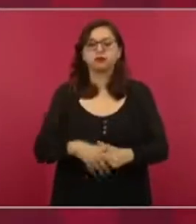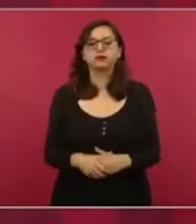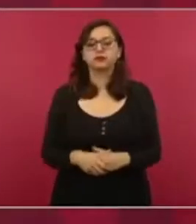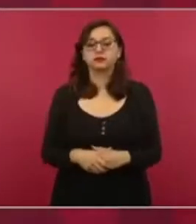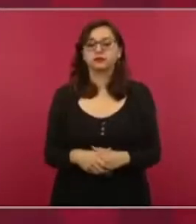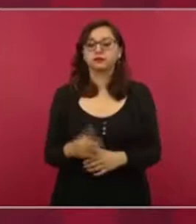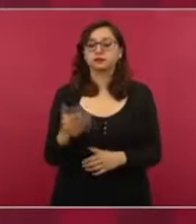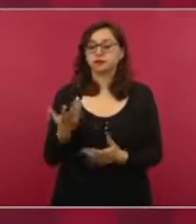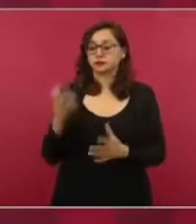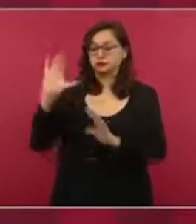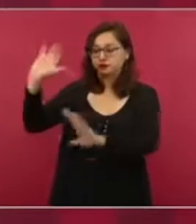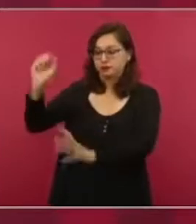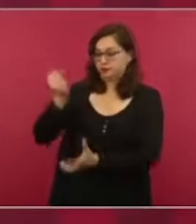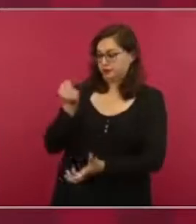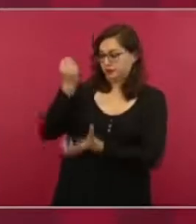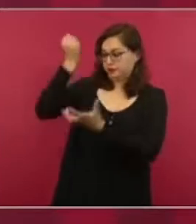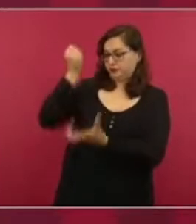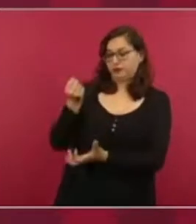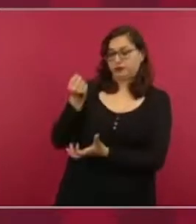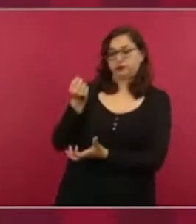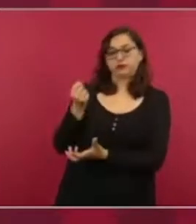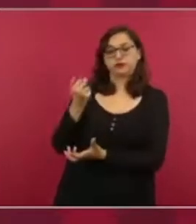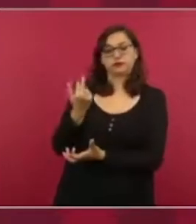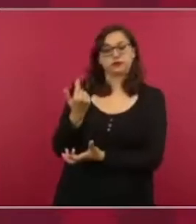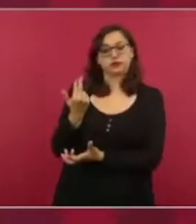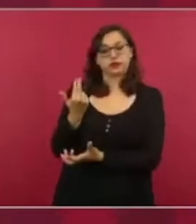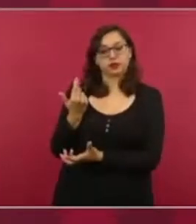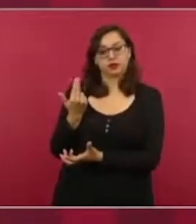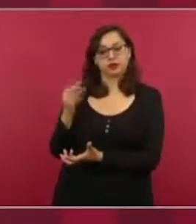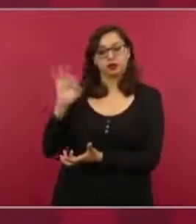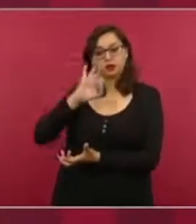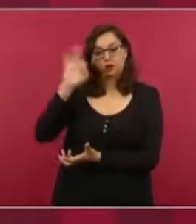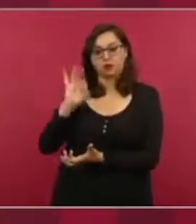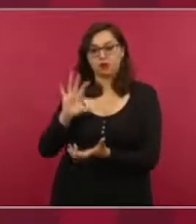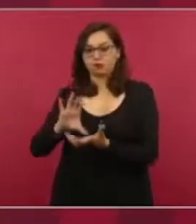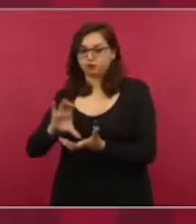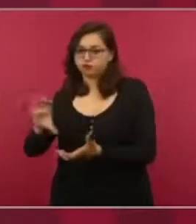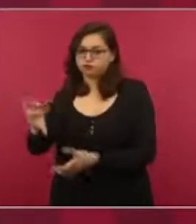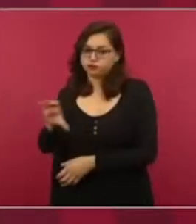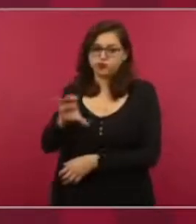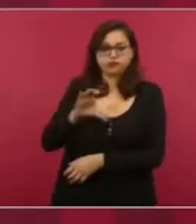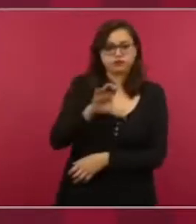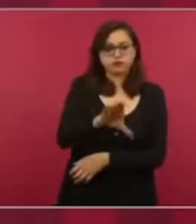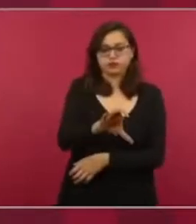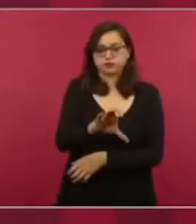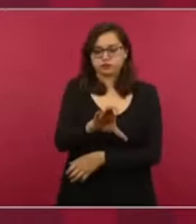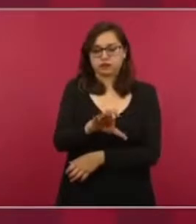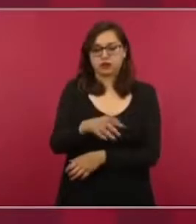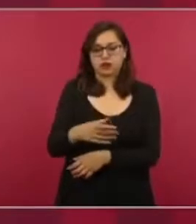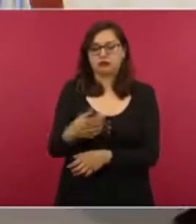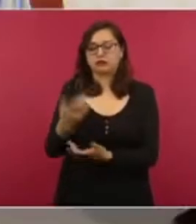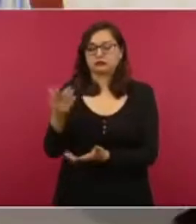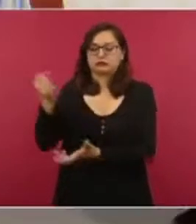El 25% de lo que estamos